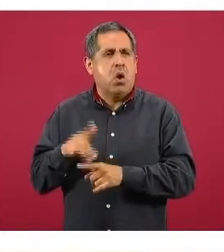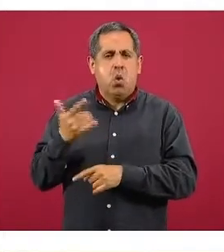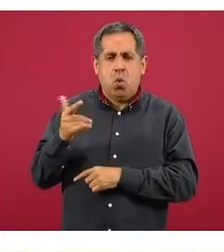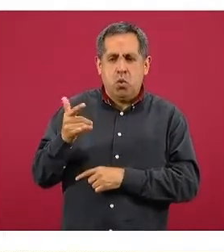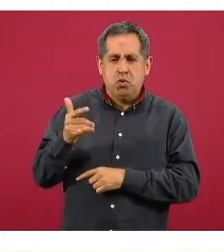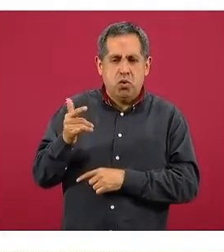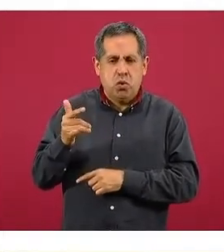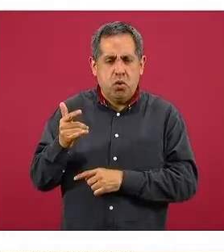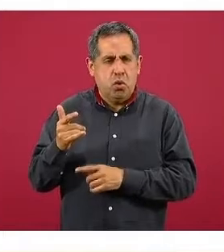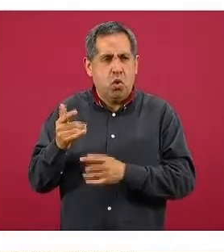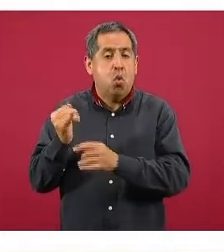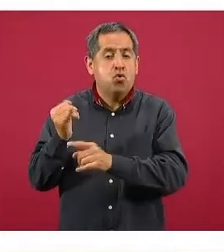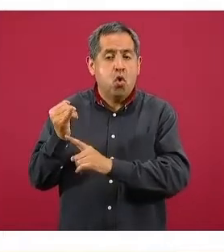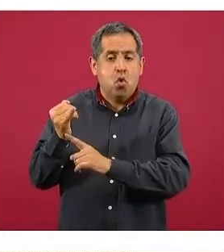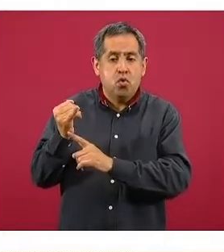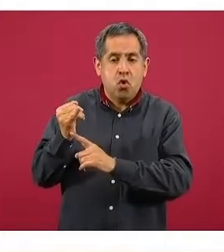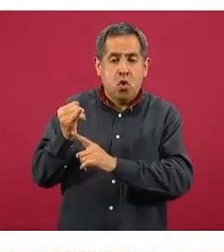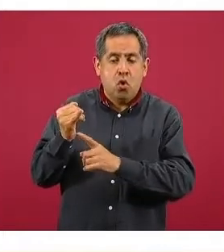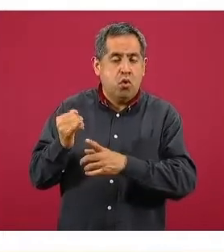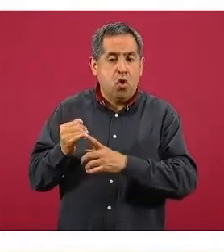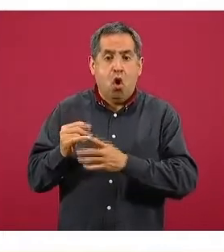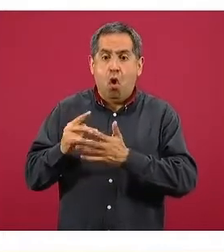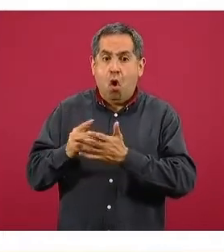junio, un rebrote